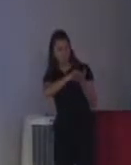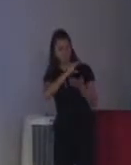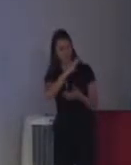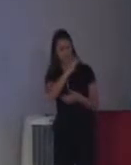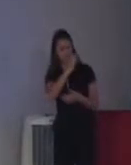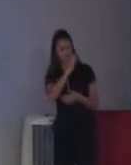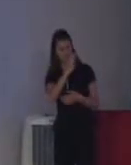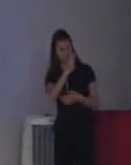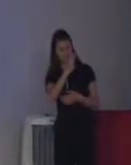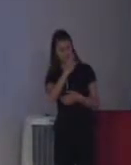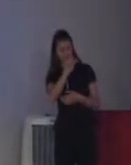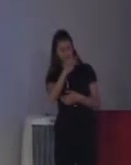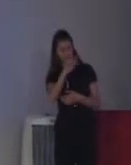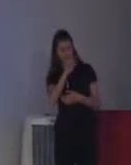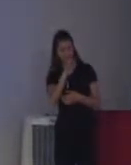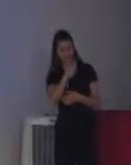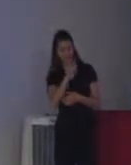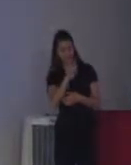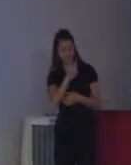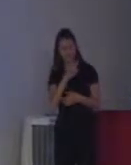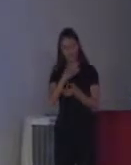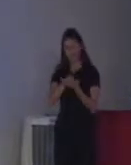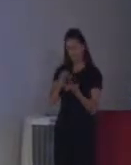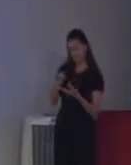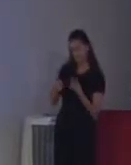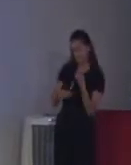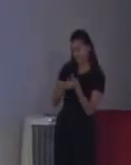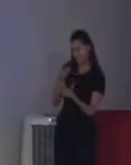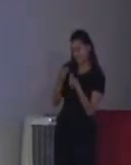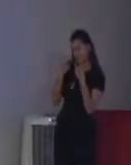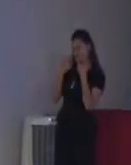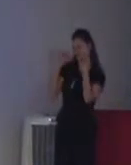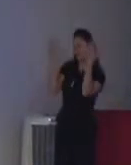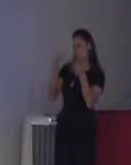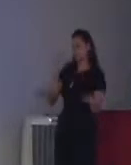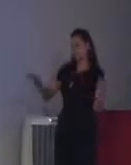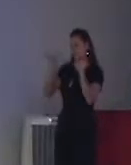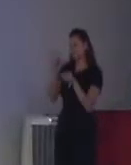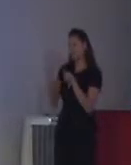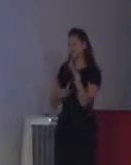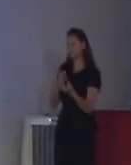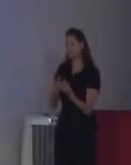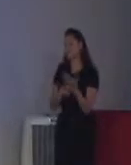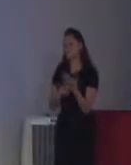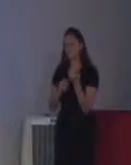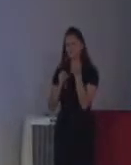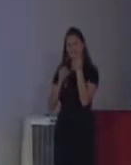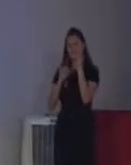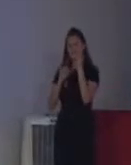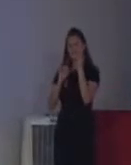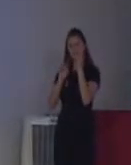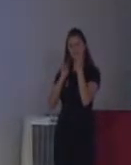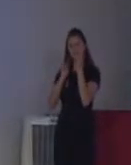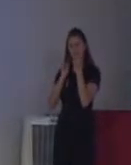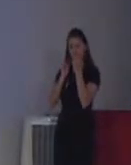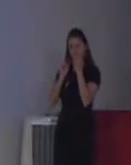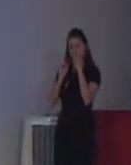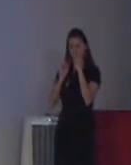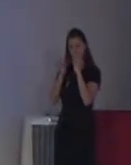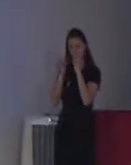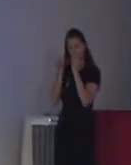Miguel de... ¿Y qué hizo Miguel de Cervantes Saavedra para ser tan importante? Porque Miguel de Cervantes Saavedra puede ser Pepito Pérez, ¿no? Pero ¿quién?